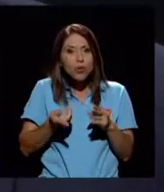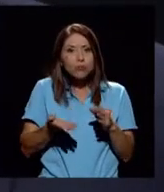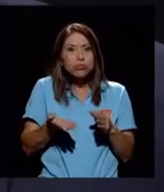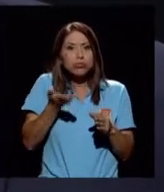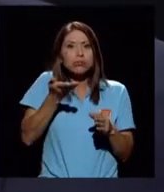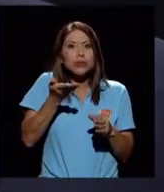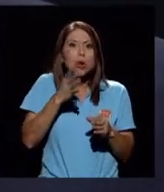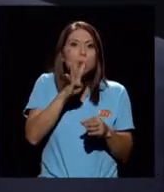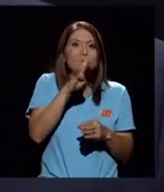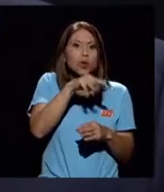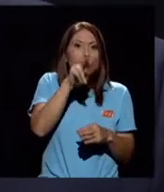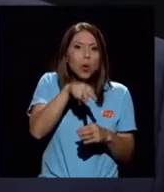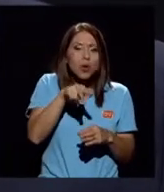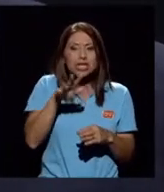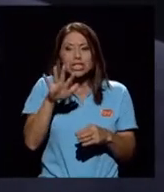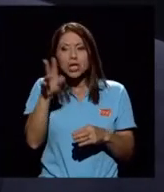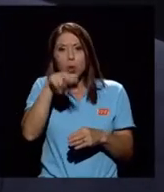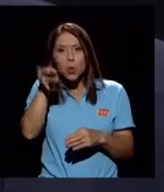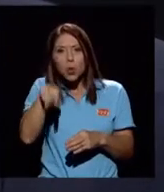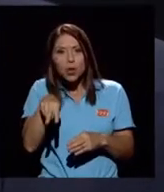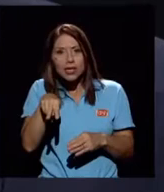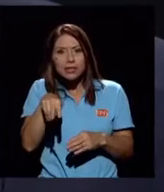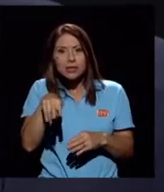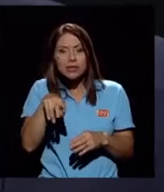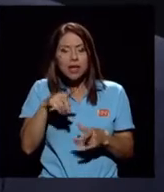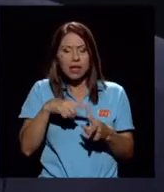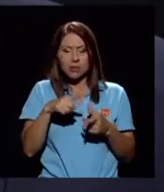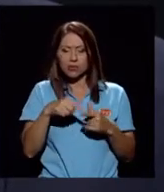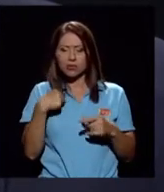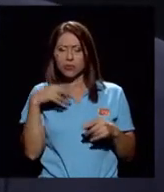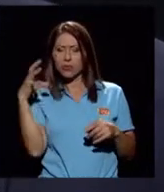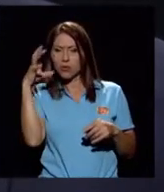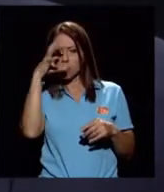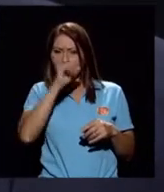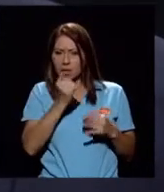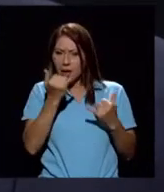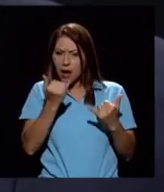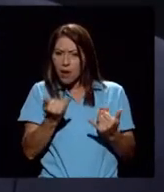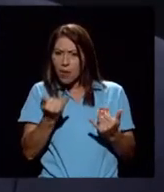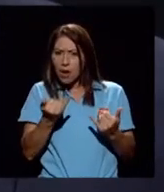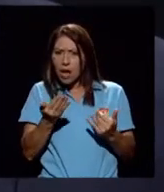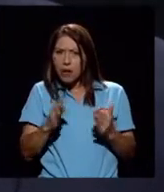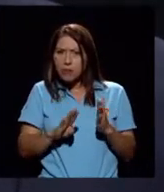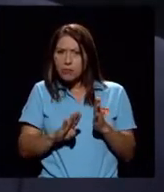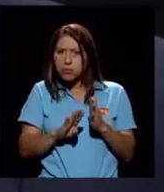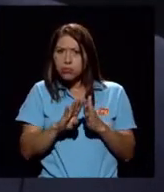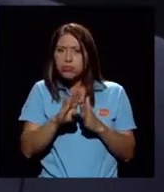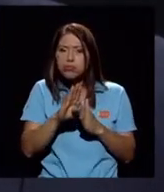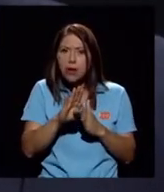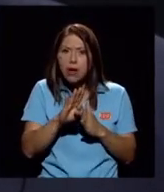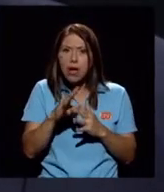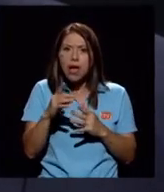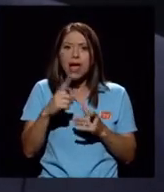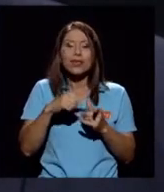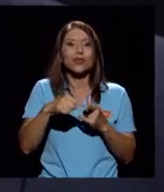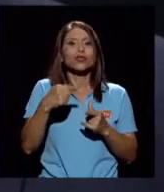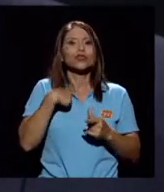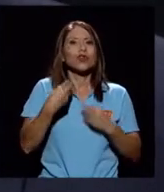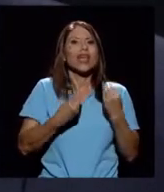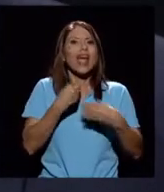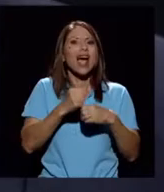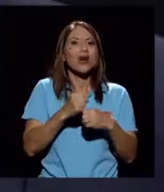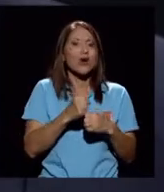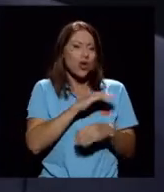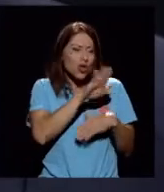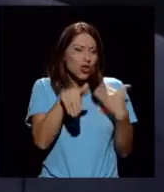yo estoy acostumbrado a que nada se mueve y de momento se empieza a mover más lo que voy a hacer es entonces tirarme sacar todos los